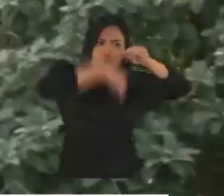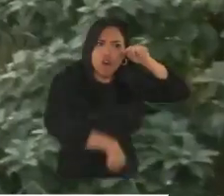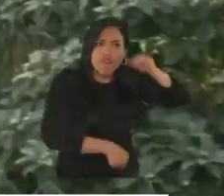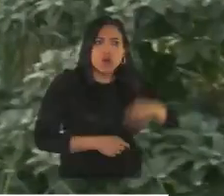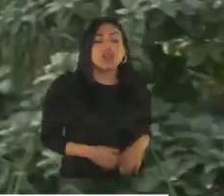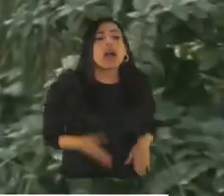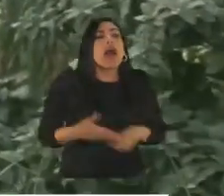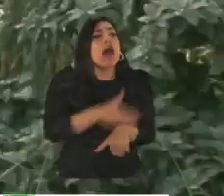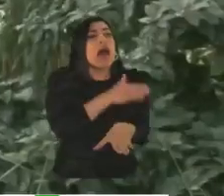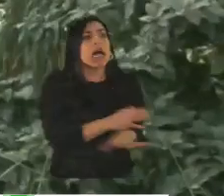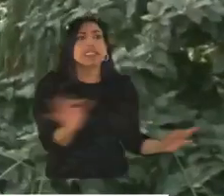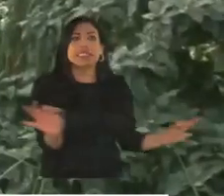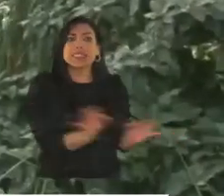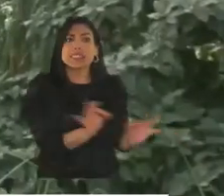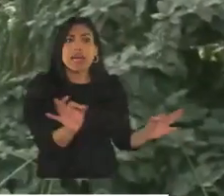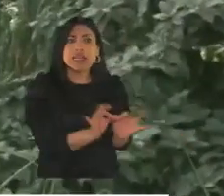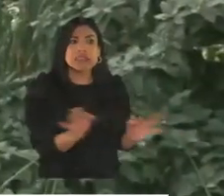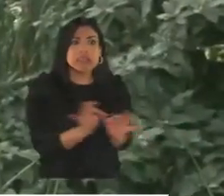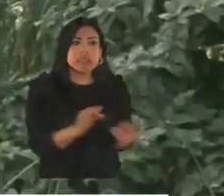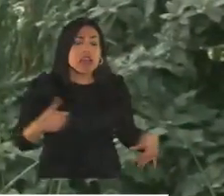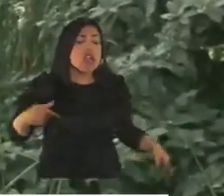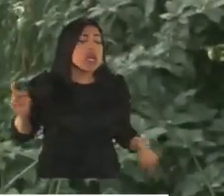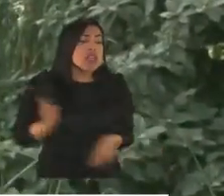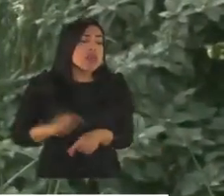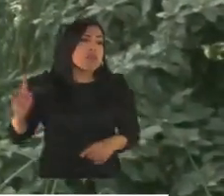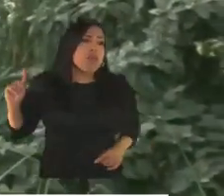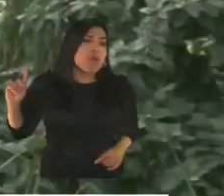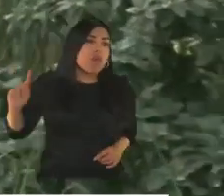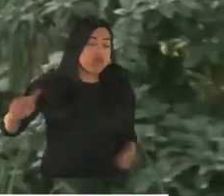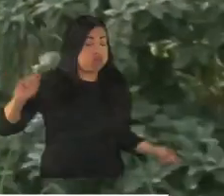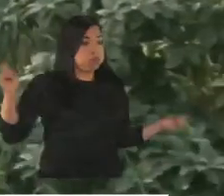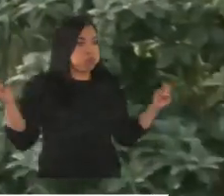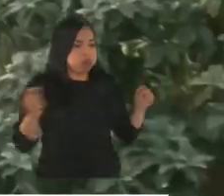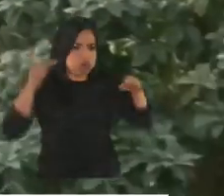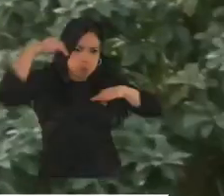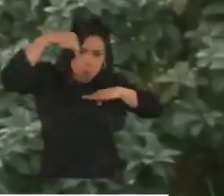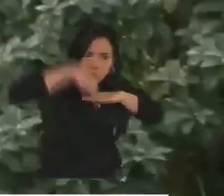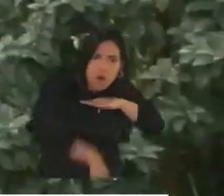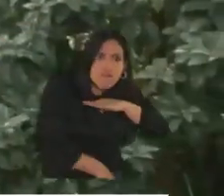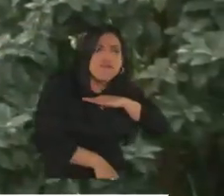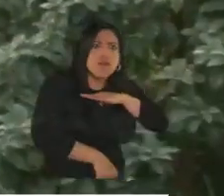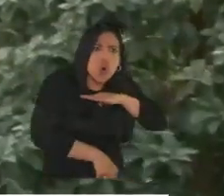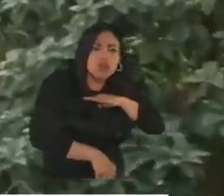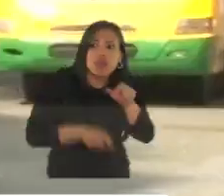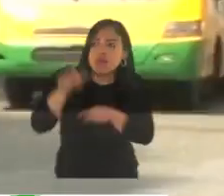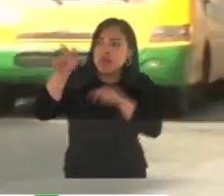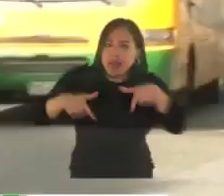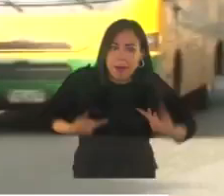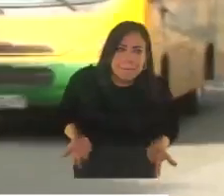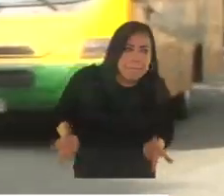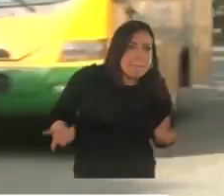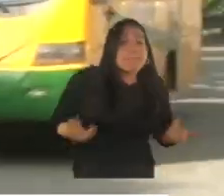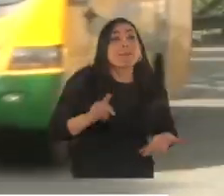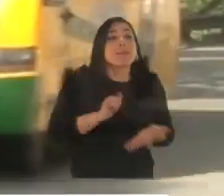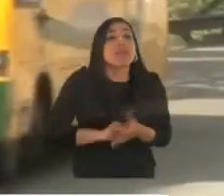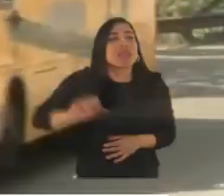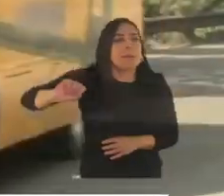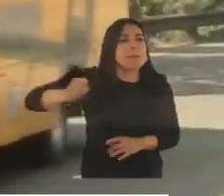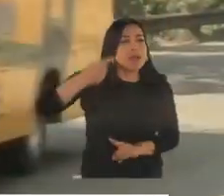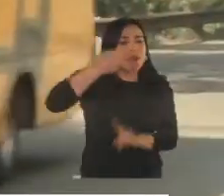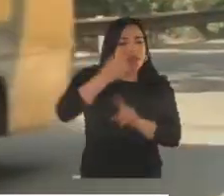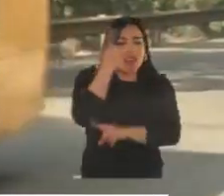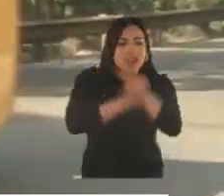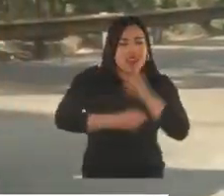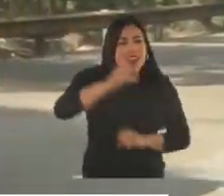chiquito y ya ha cedido. Cuando llegué allá, ni tienen los carros por donde pasar ni la gente tampoco. Desde el 1 de noviembre